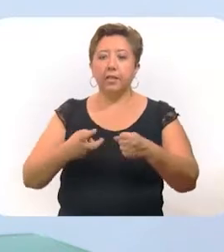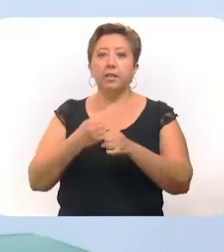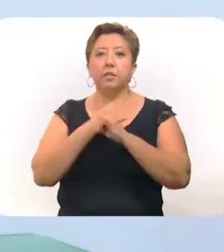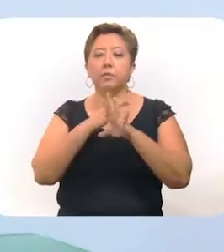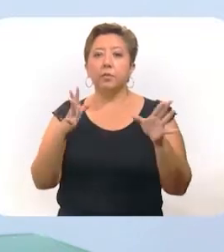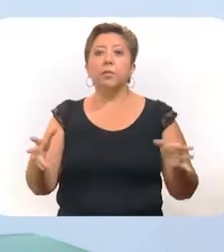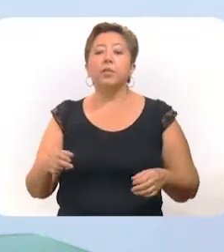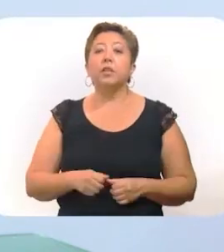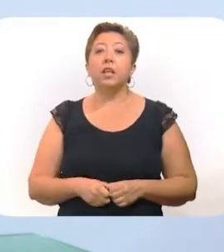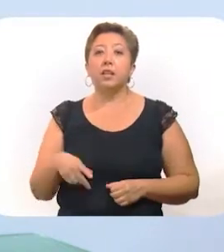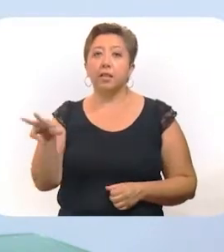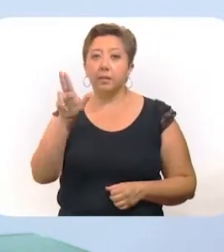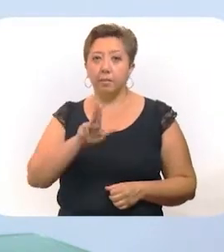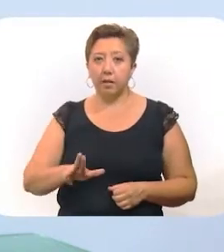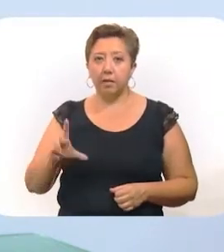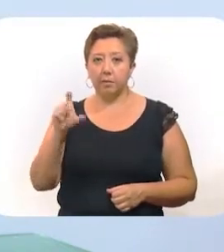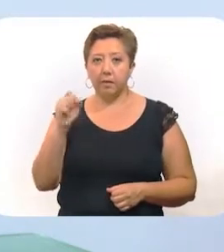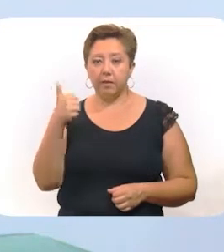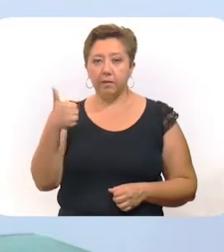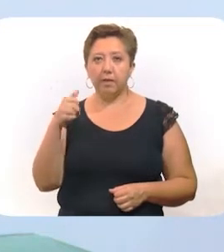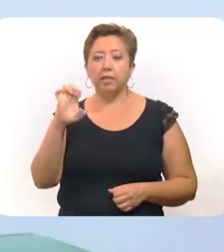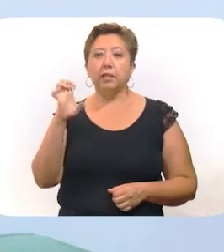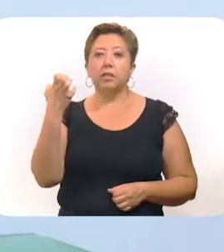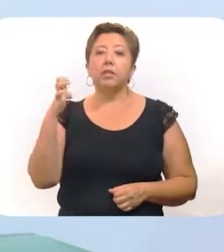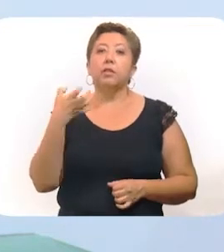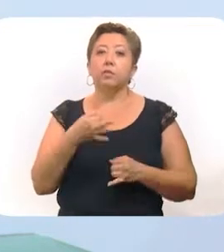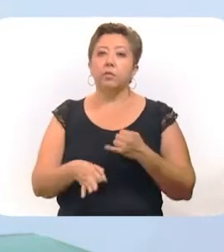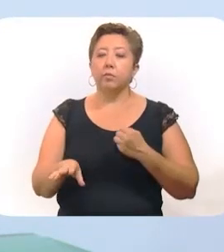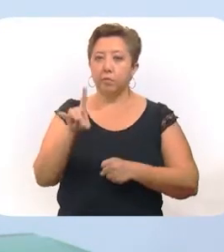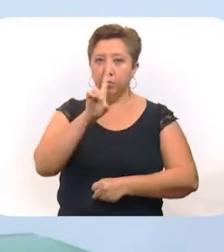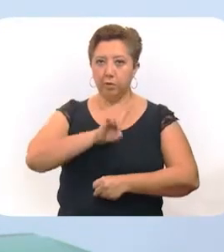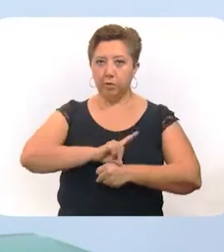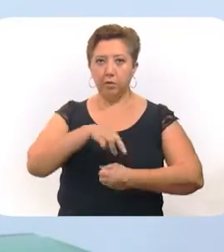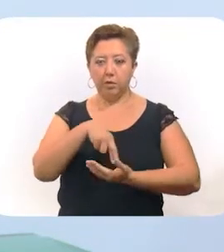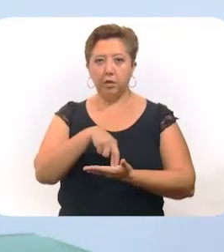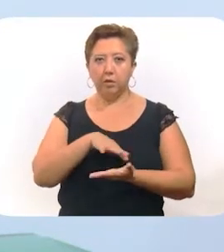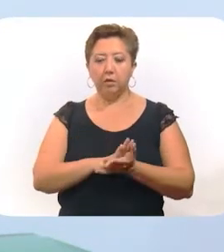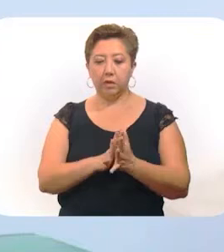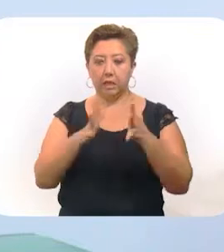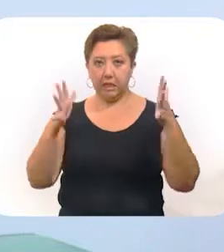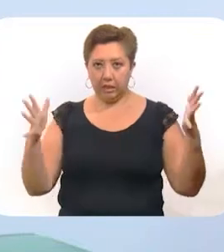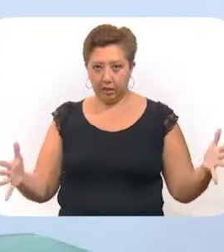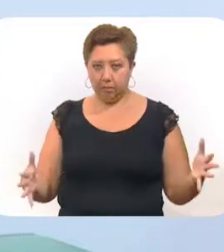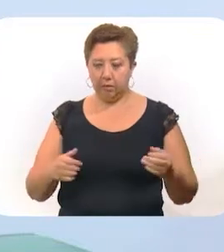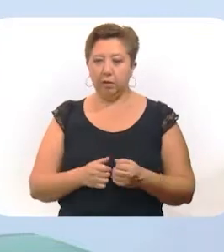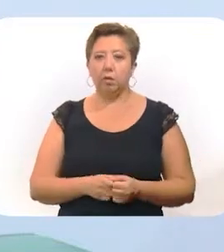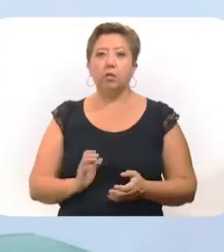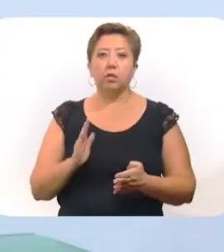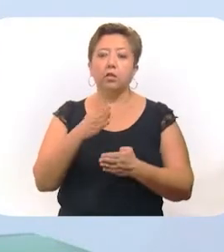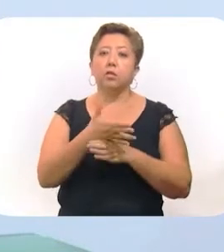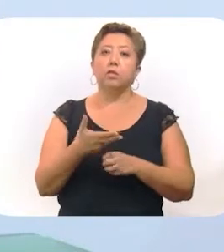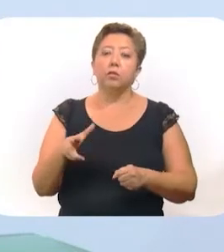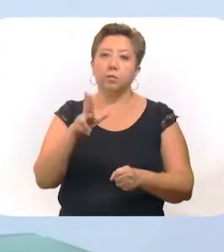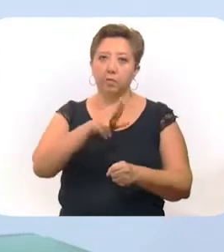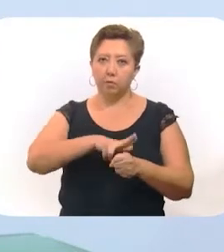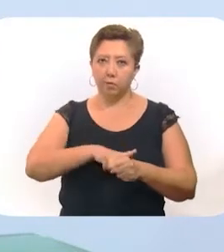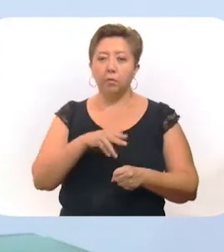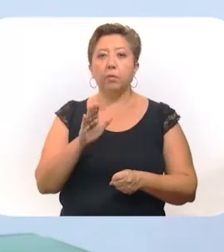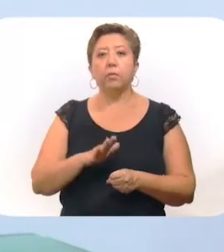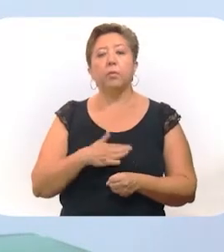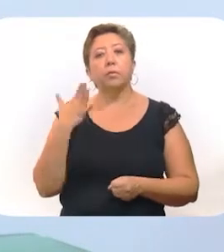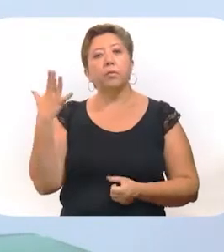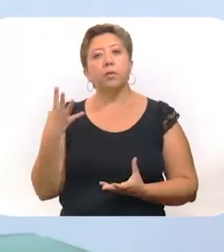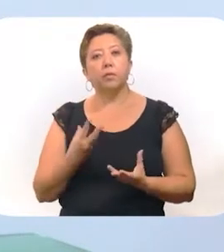parte médico de este martes 26 de enero. En los últimos días se ha registrado un incremento importante en los ingresos hospitalarios, por lo que pedimos